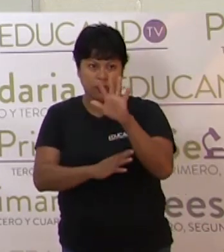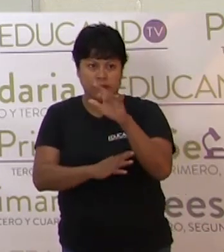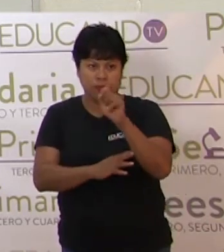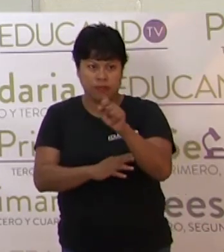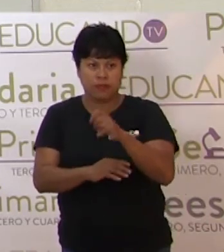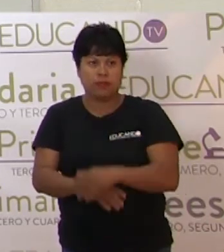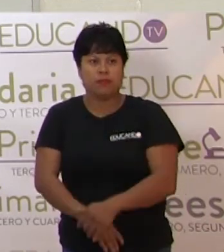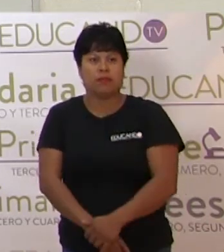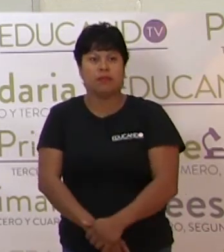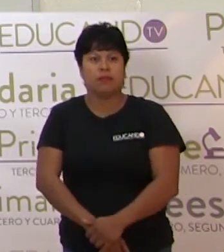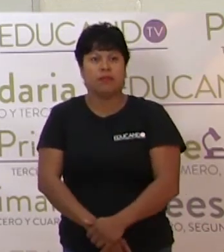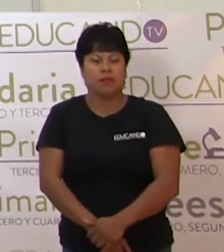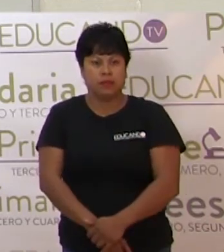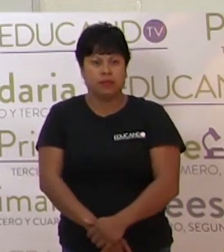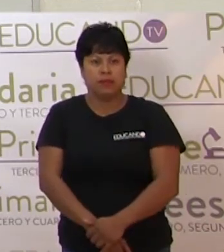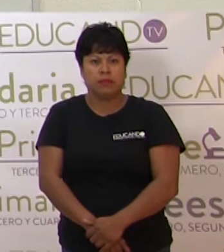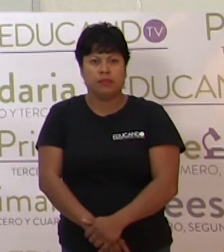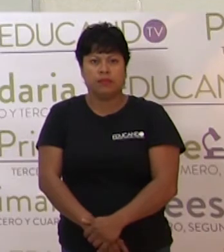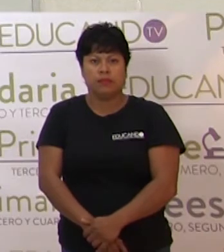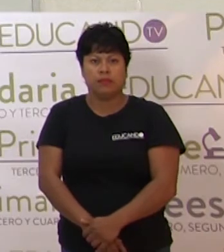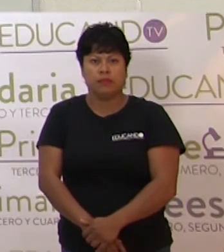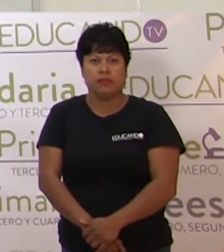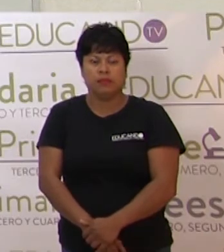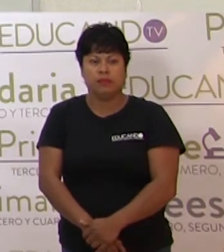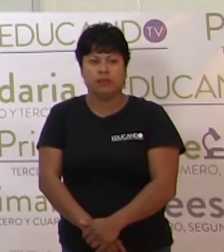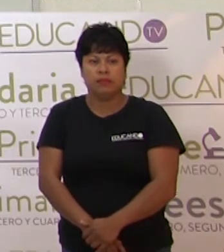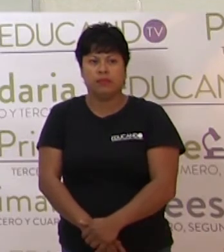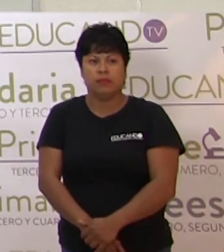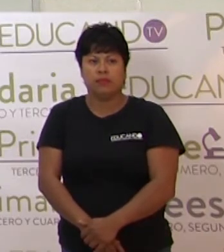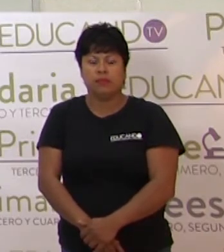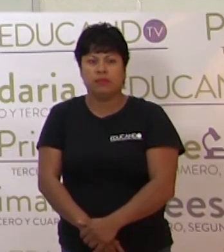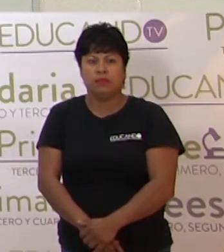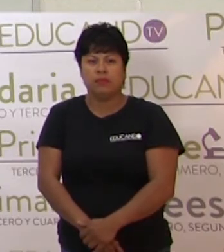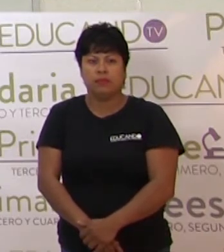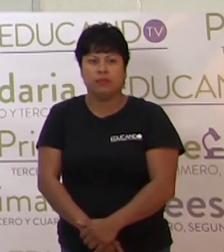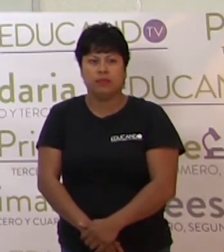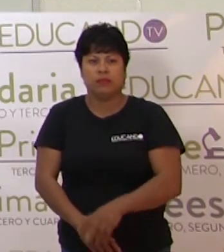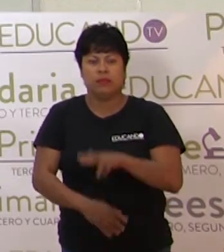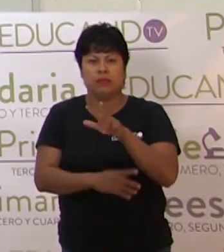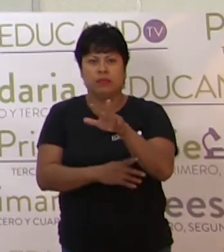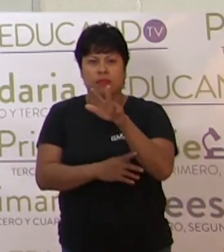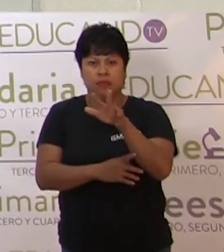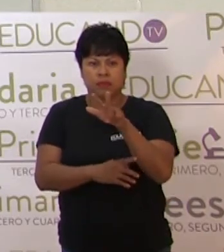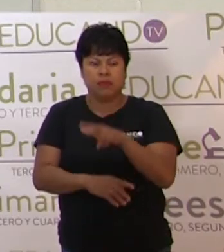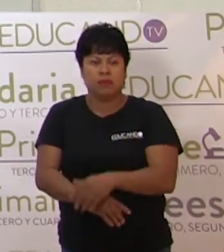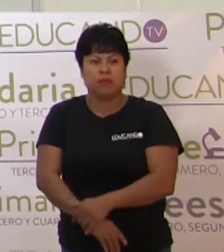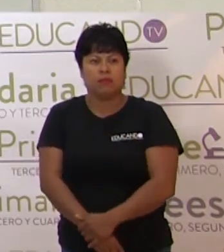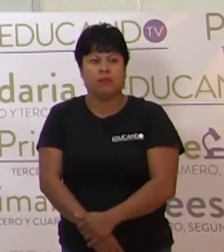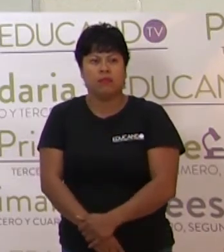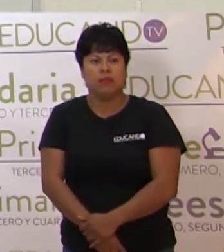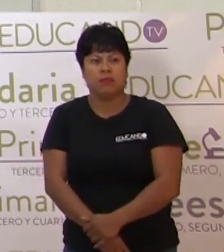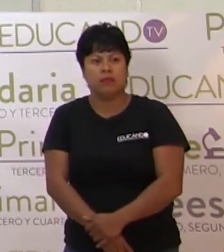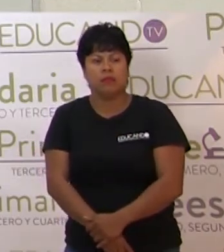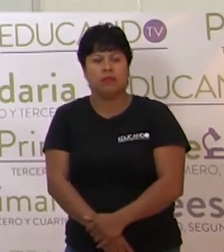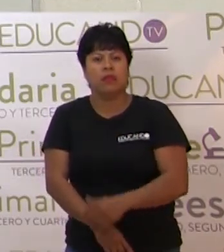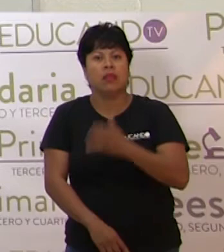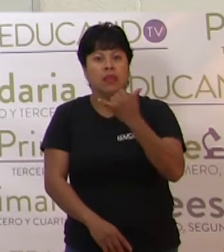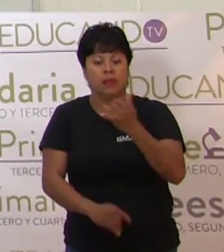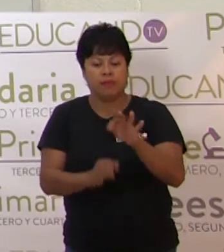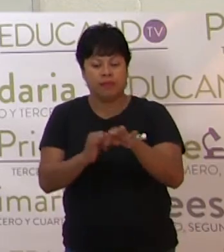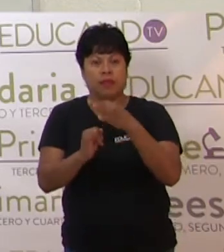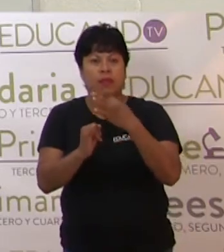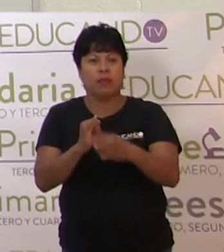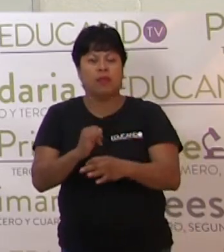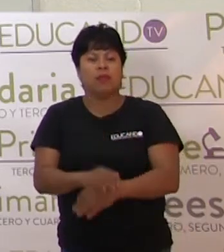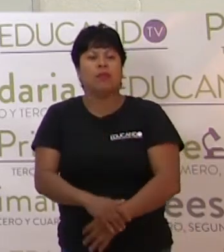36 no 18 18 18 ok y por último